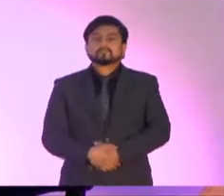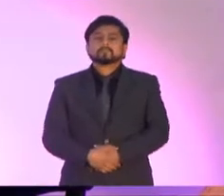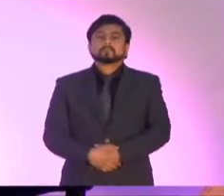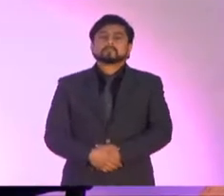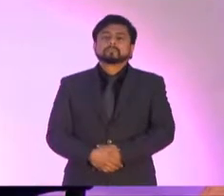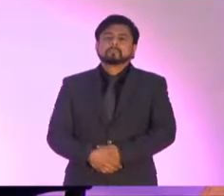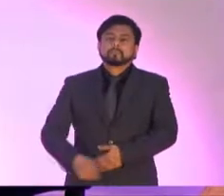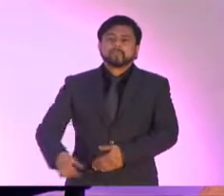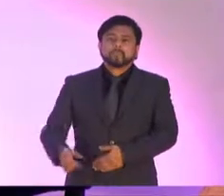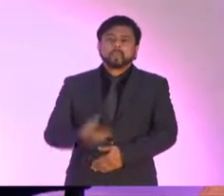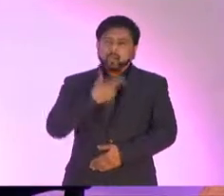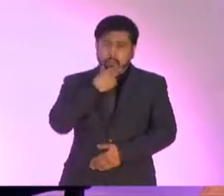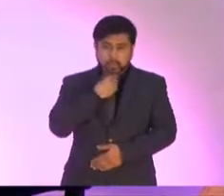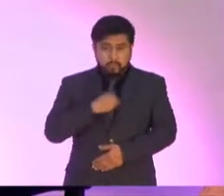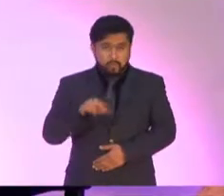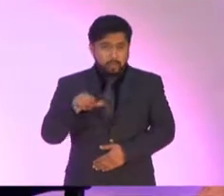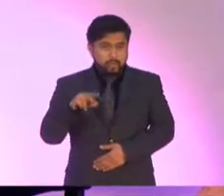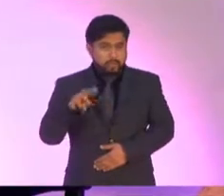armando,